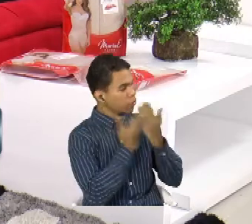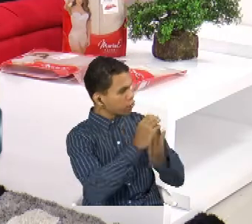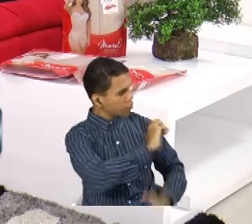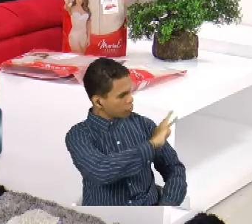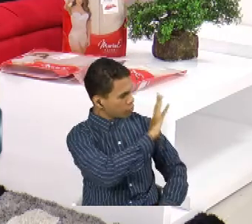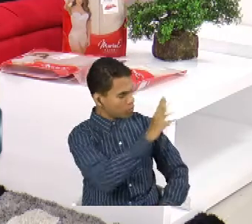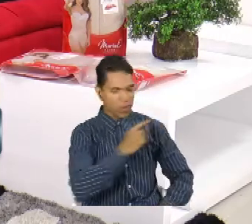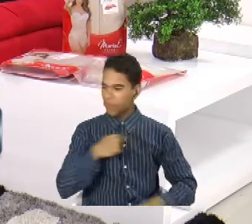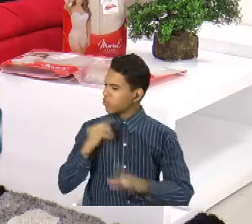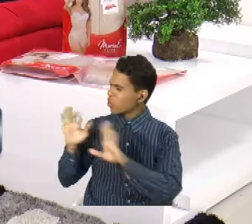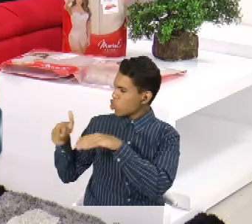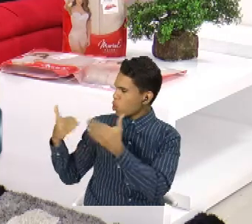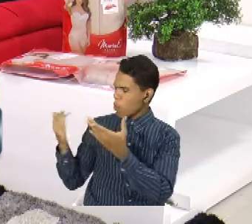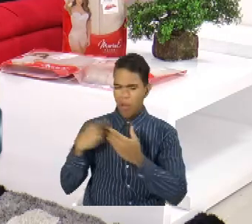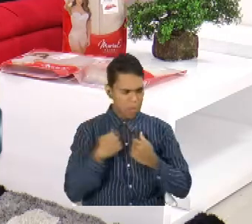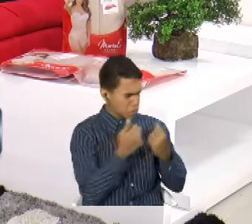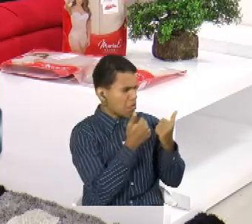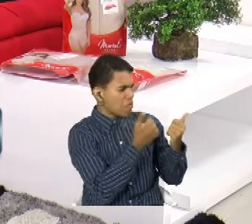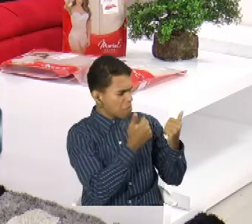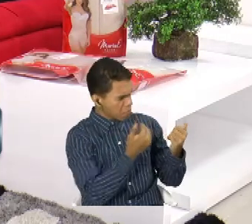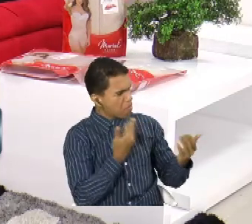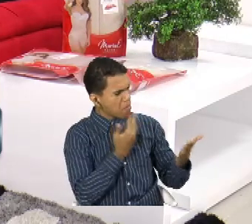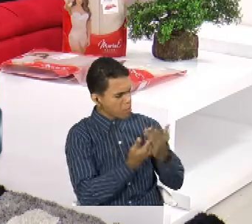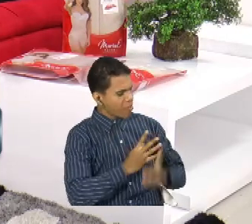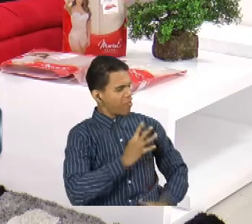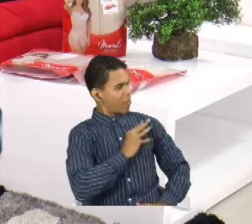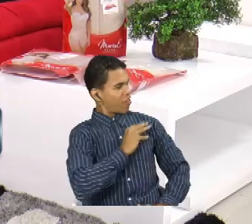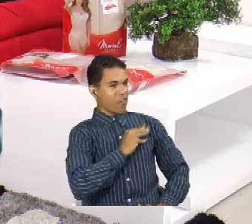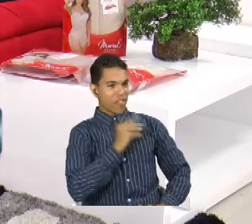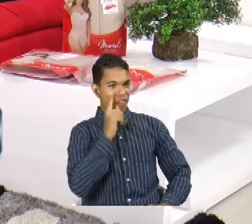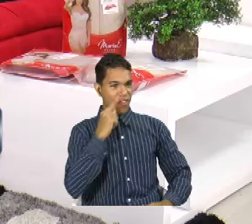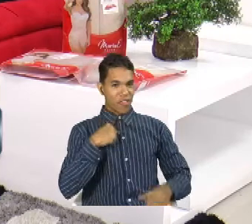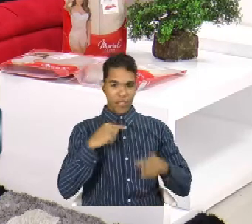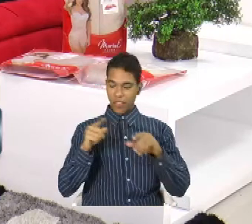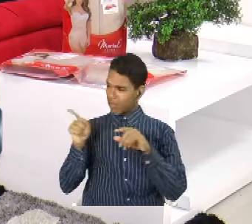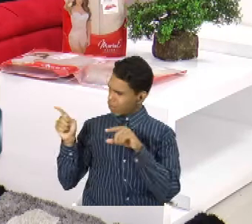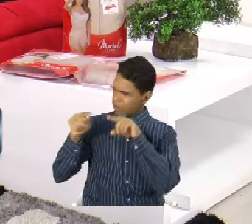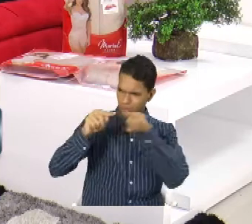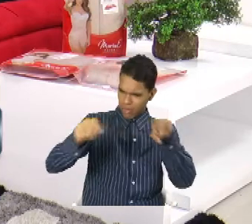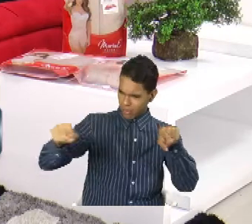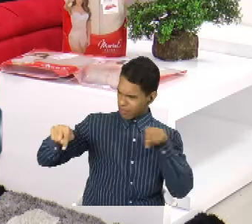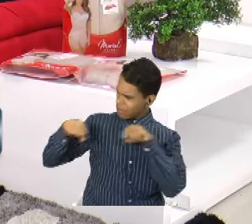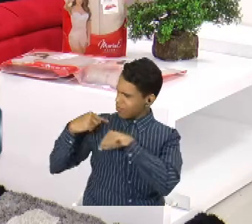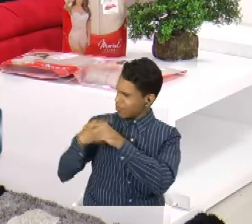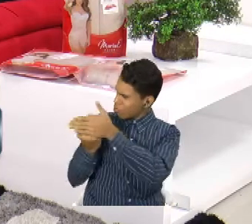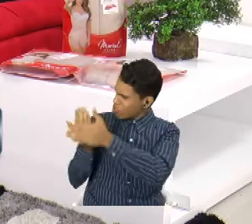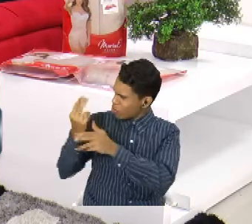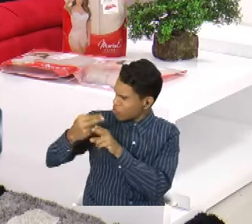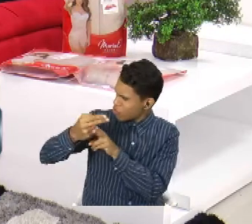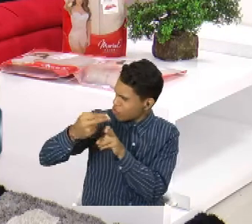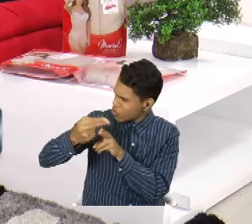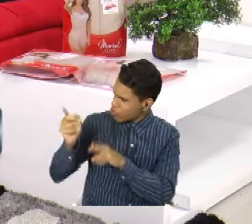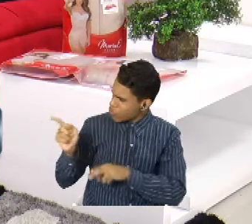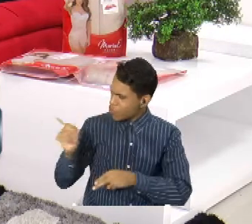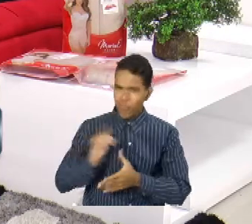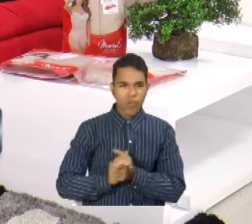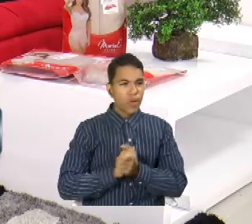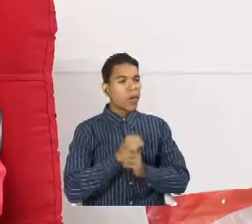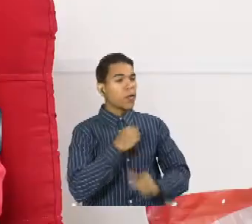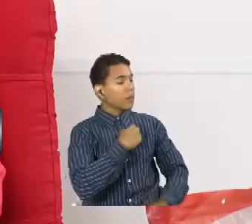muy contenta de estar aquí en tu programa. Con nuevo local. ¿Vas a empezar un nuevo local aparte de que pero tienes, eso lo teníamos así